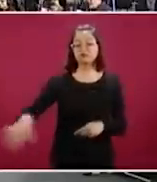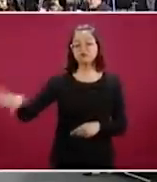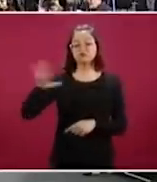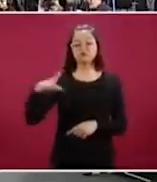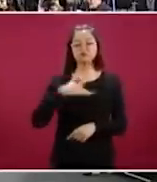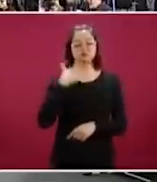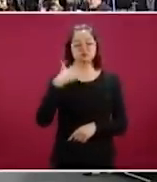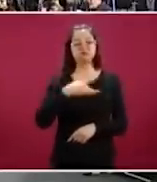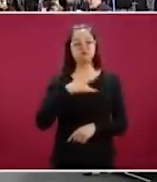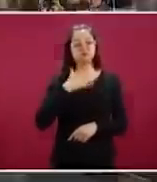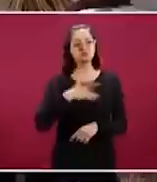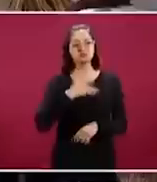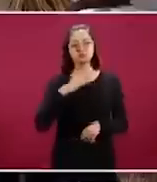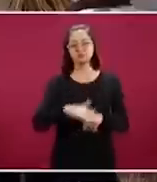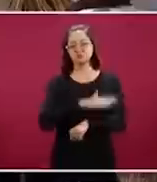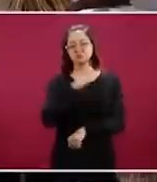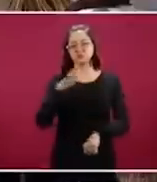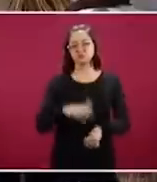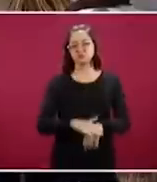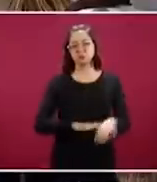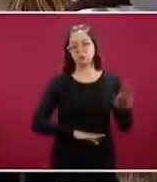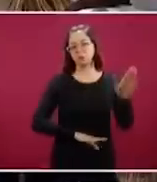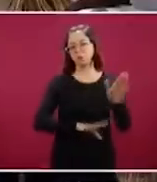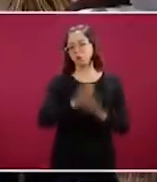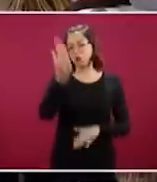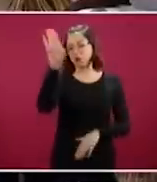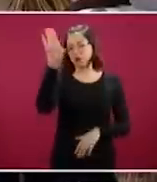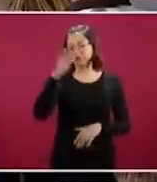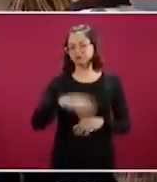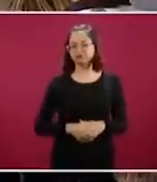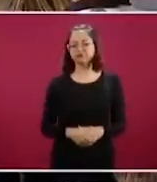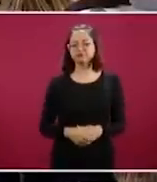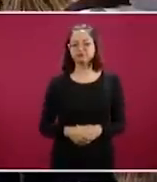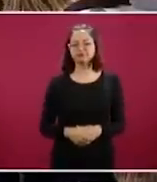es la opinión de los ciudadanos.